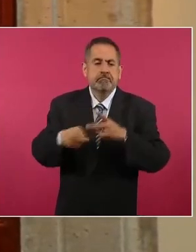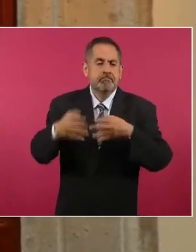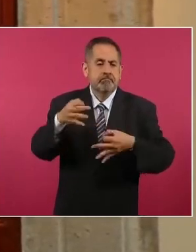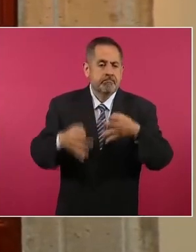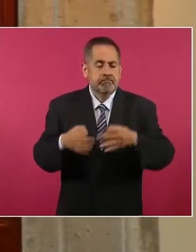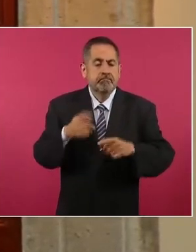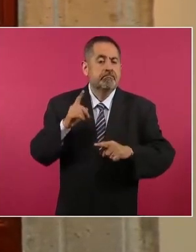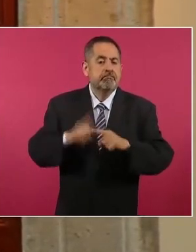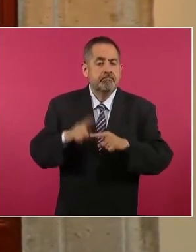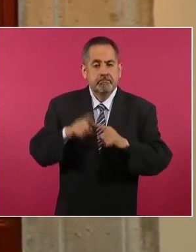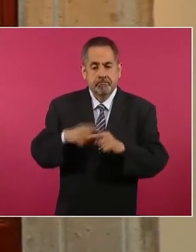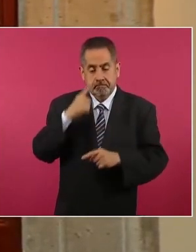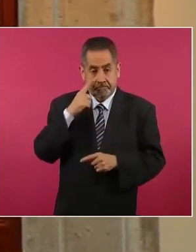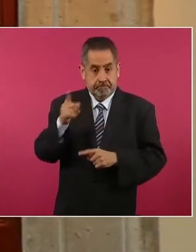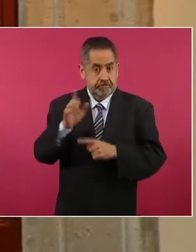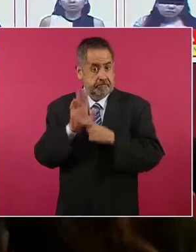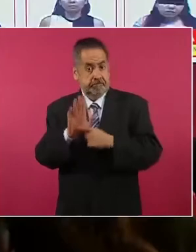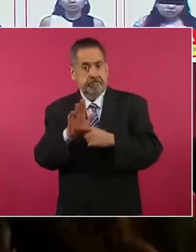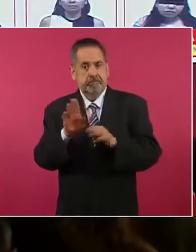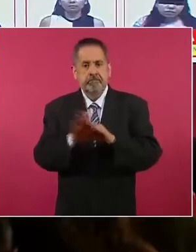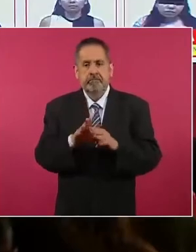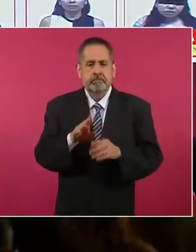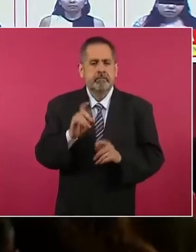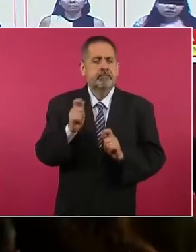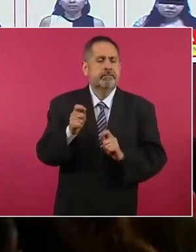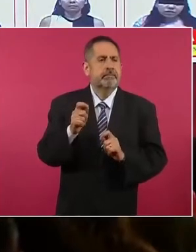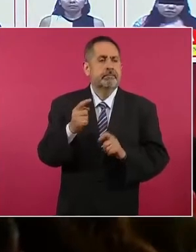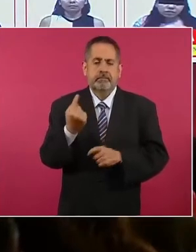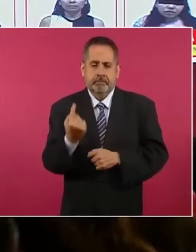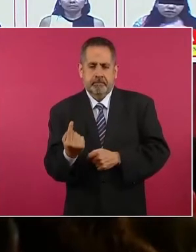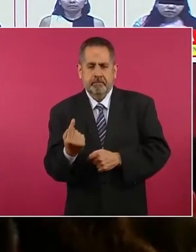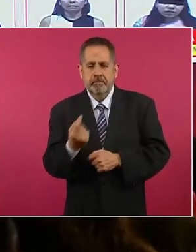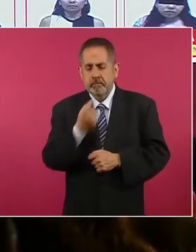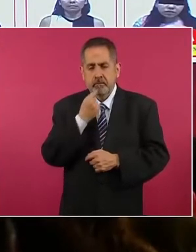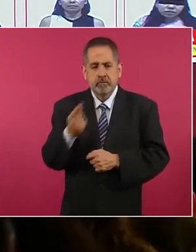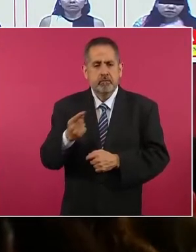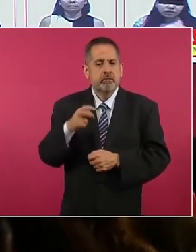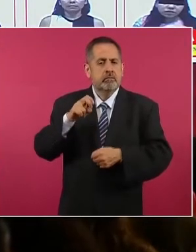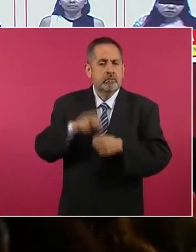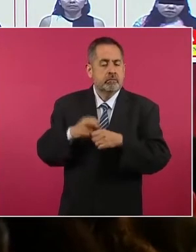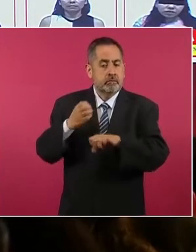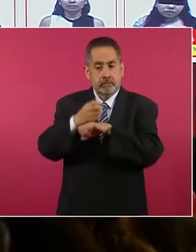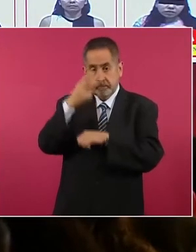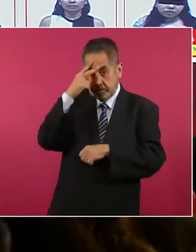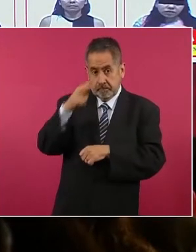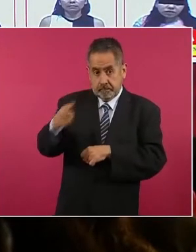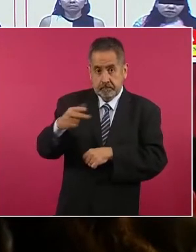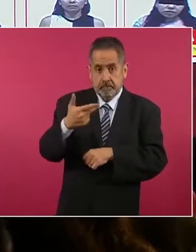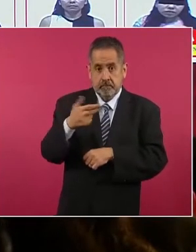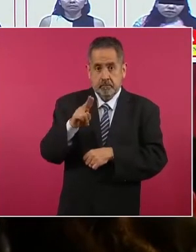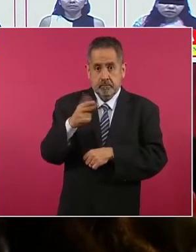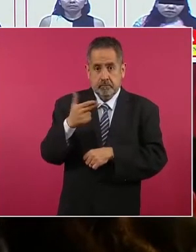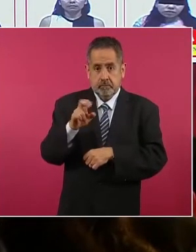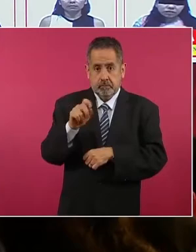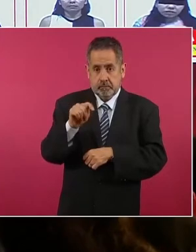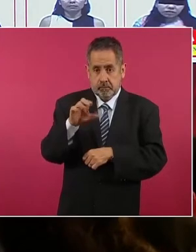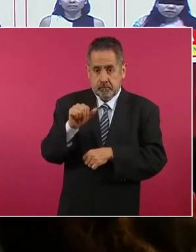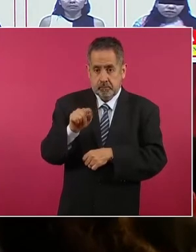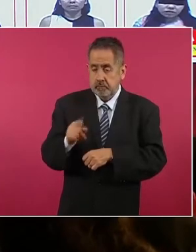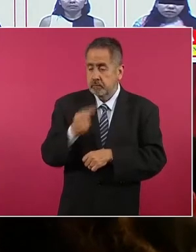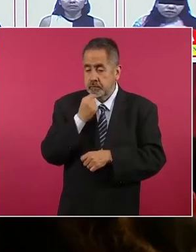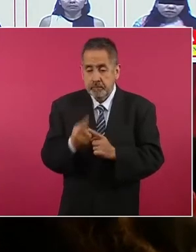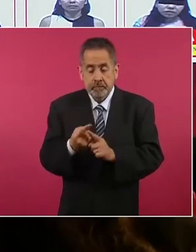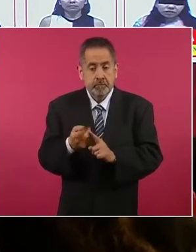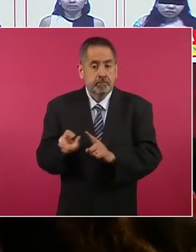En el caso que se expuso de un menor en el municipio de Huehuetoca, en el Estado de México, donde fue secuestrado y se